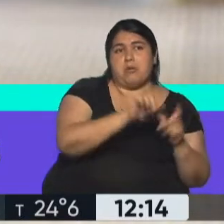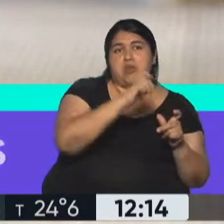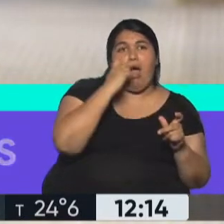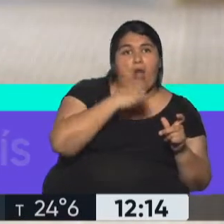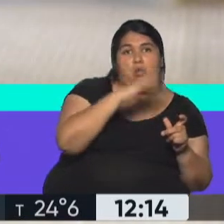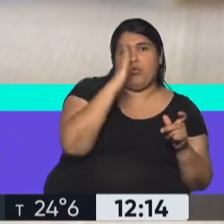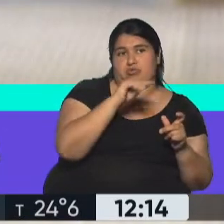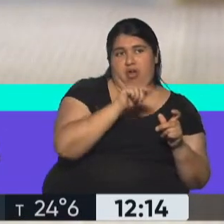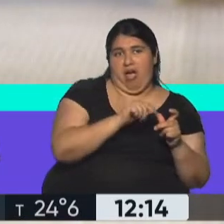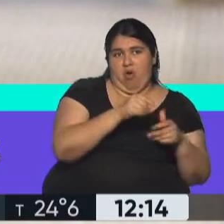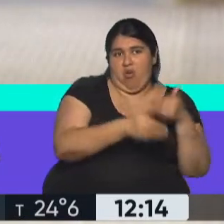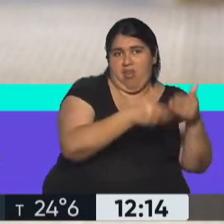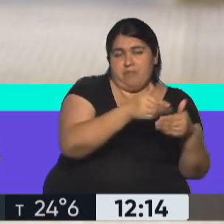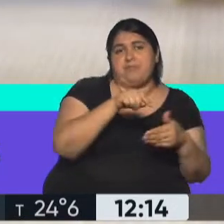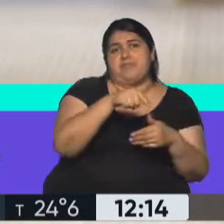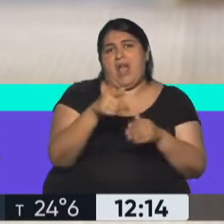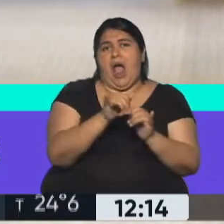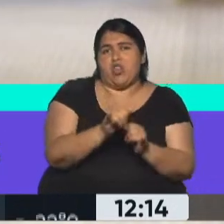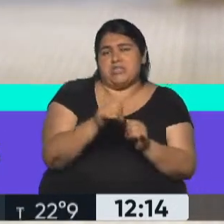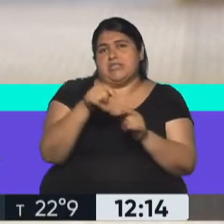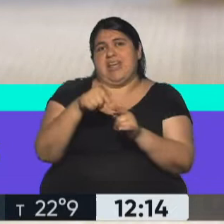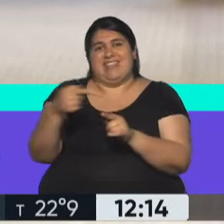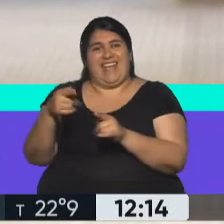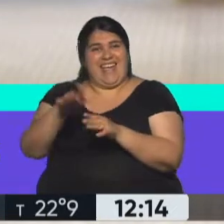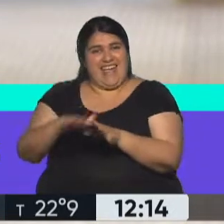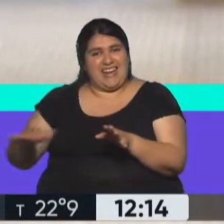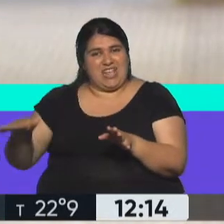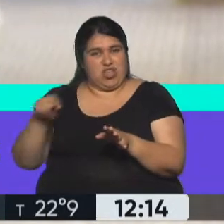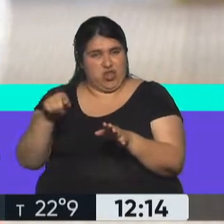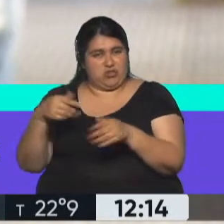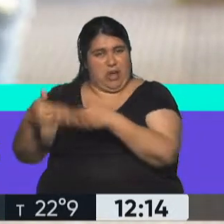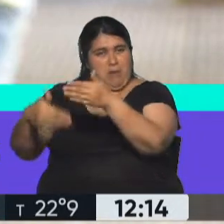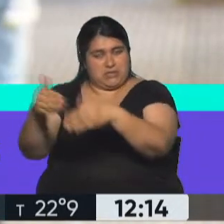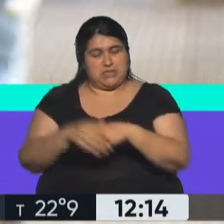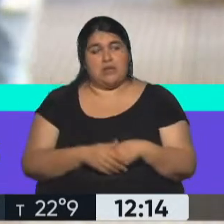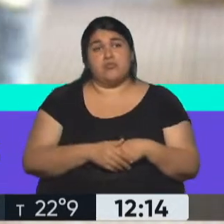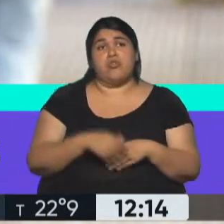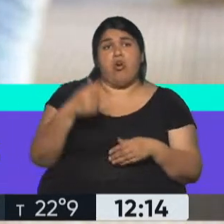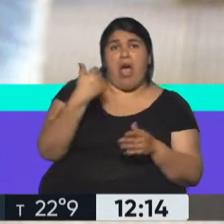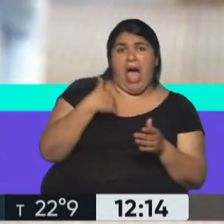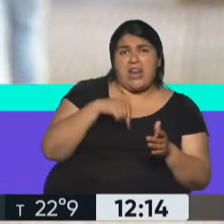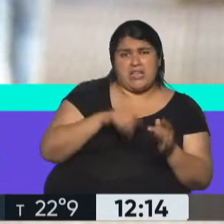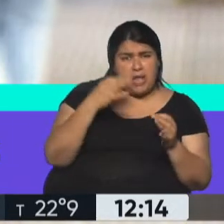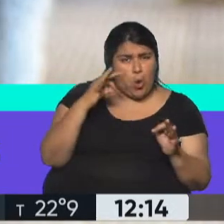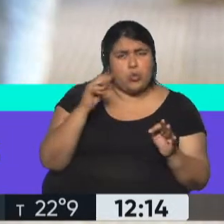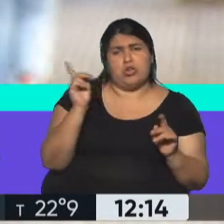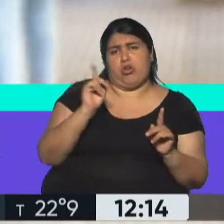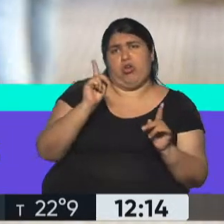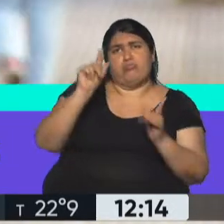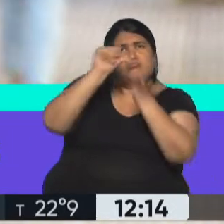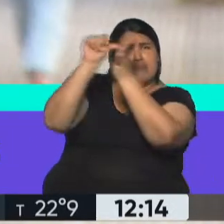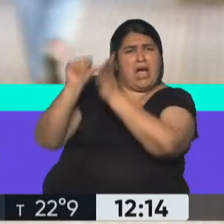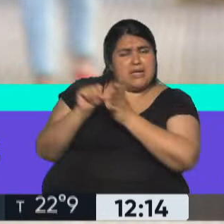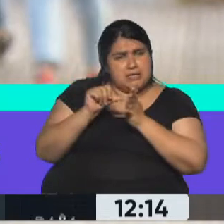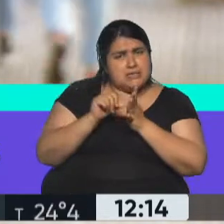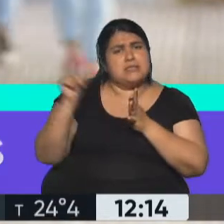que está avanzando también en adolescentes y en niños. Eso, sin duda, no solo en nuestro país, sino en otros países, se ha visto que contribuye al descenso